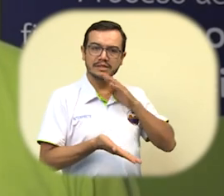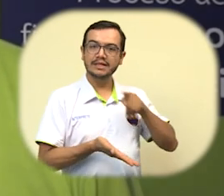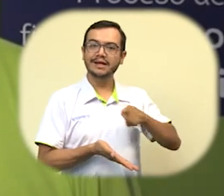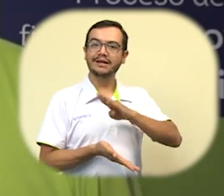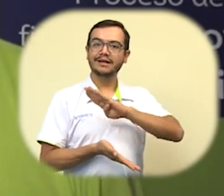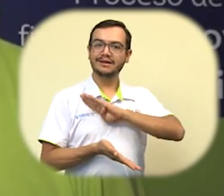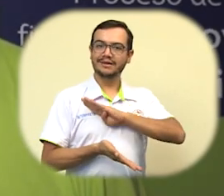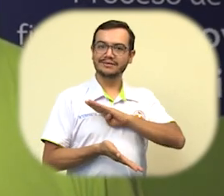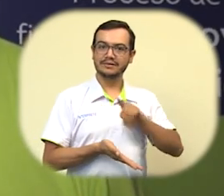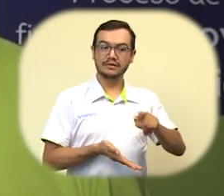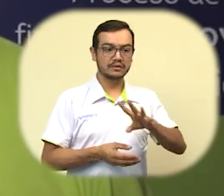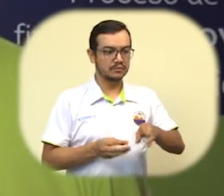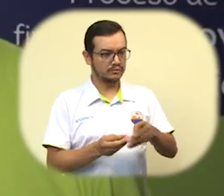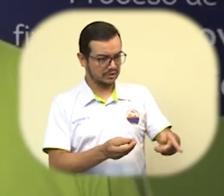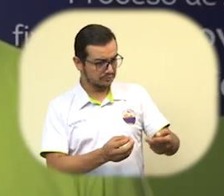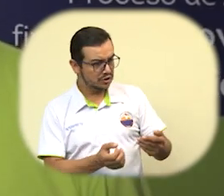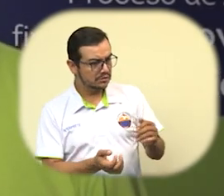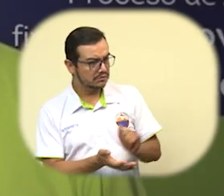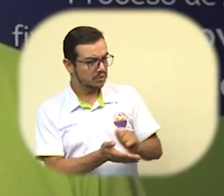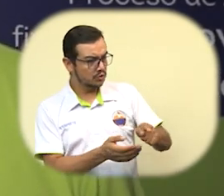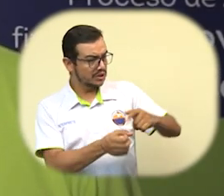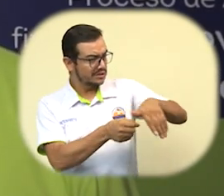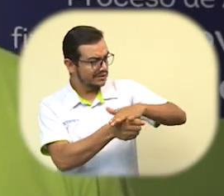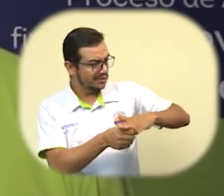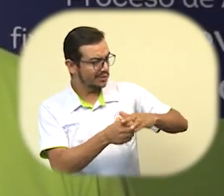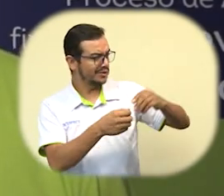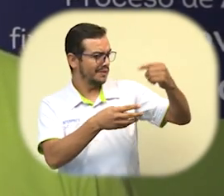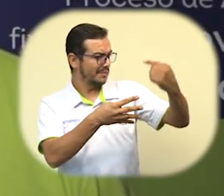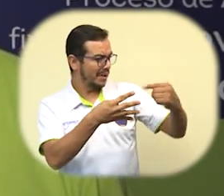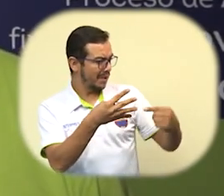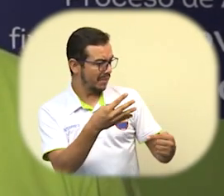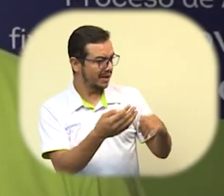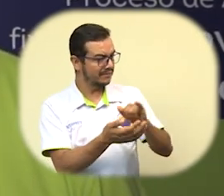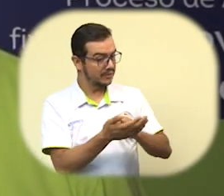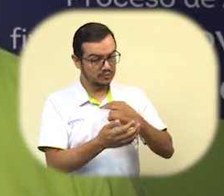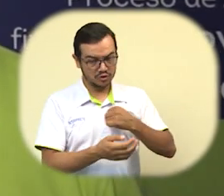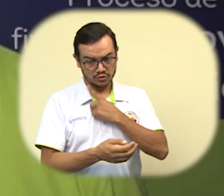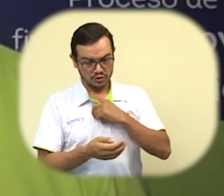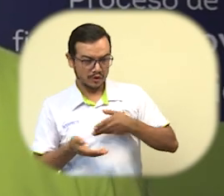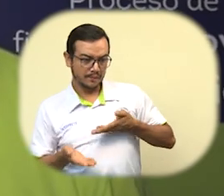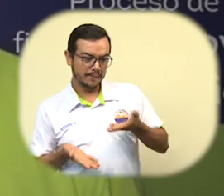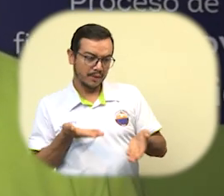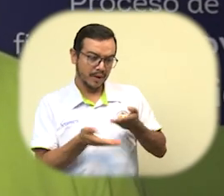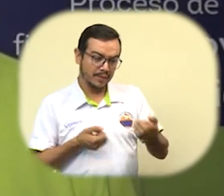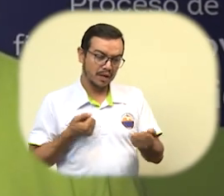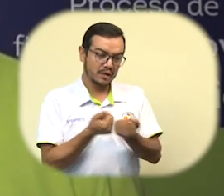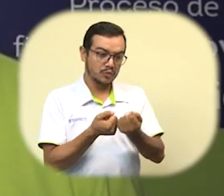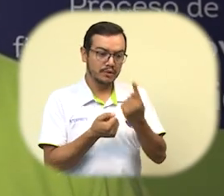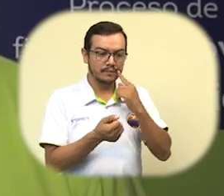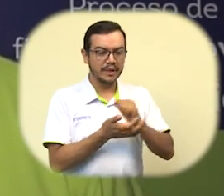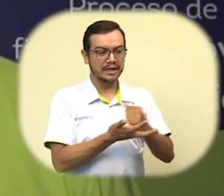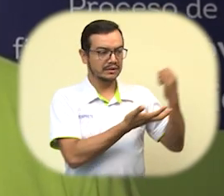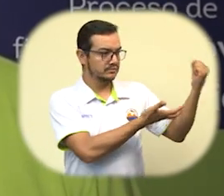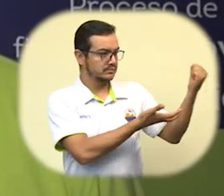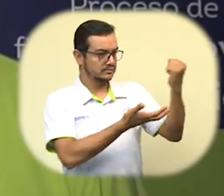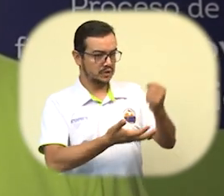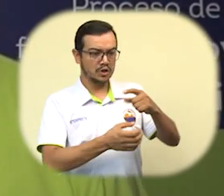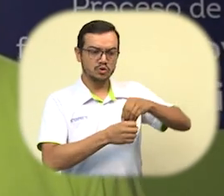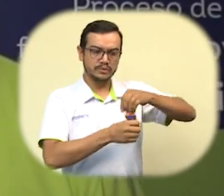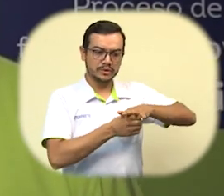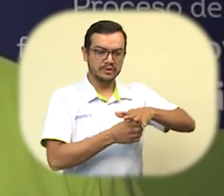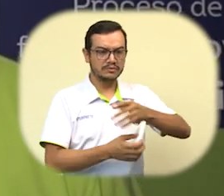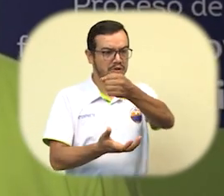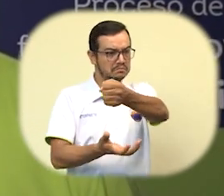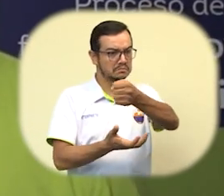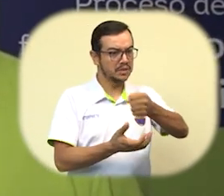que en la medida que trabajemos juntos en todos los problemas y en la medida que nosotros podamos maximizar los recursos públicos y privados, podremos lograr